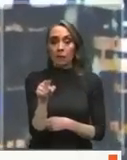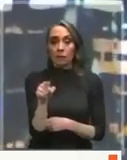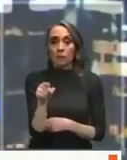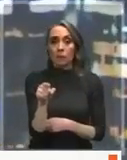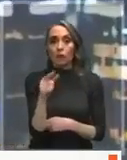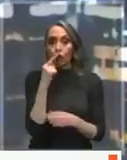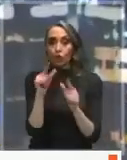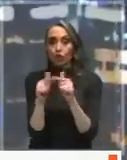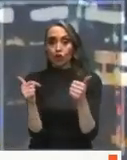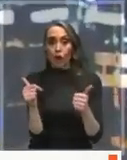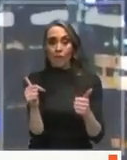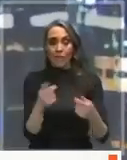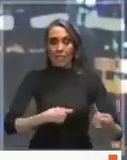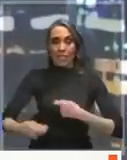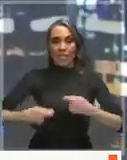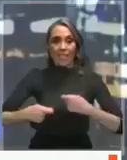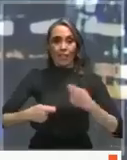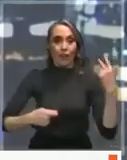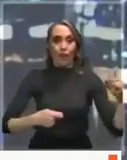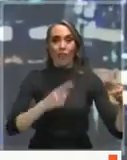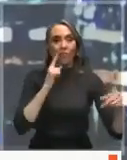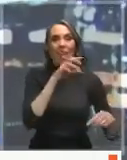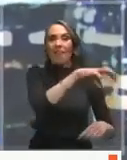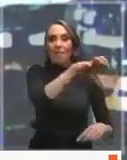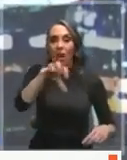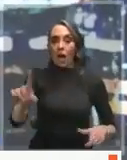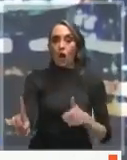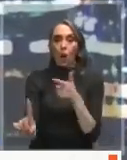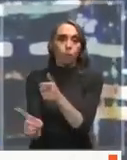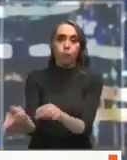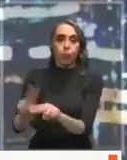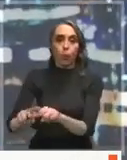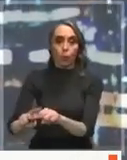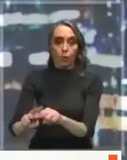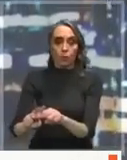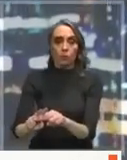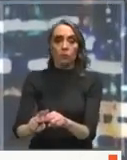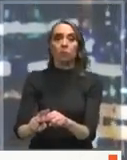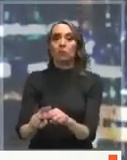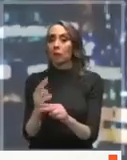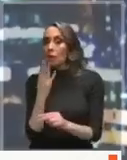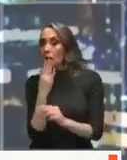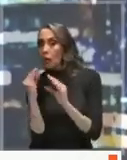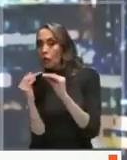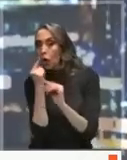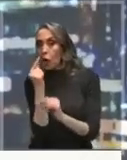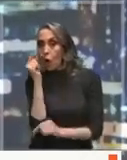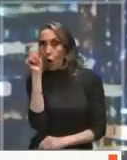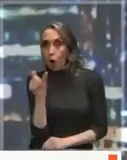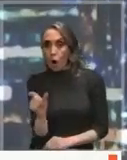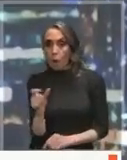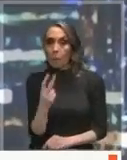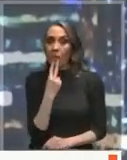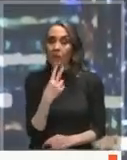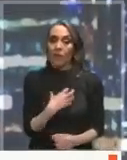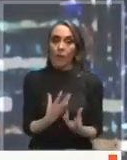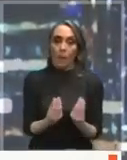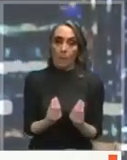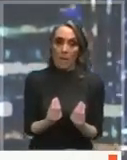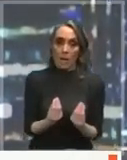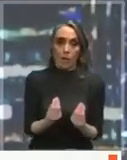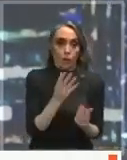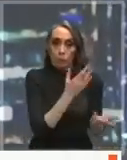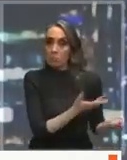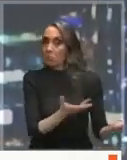su sobrino que atendía uno de sus negocios. Hablamos en exclusiva con un hombre que hoy vive con miedo y que no